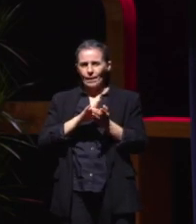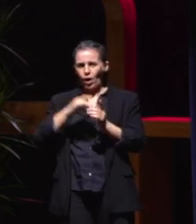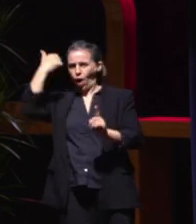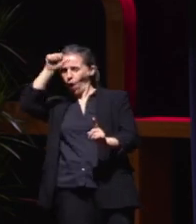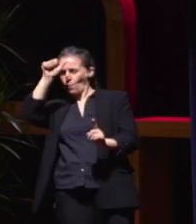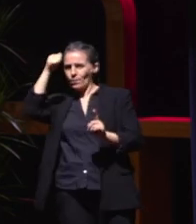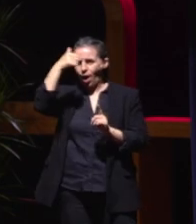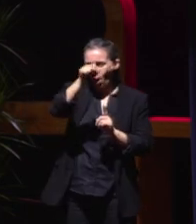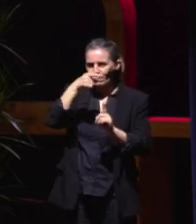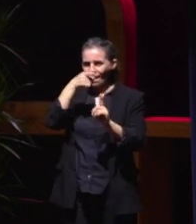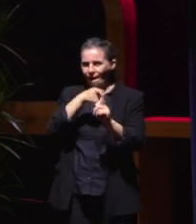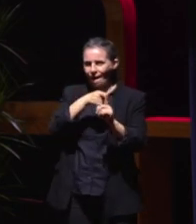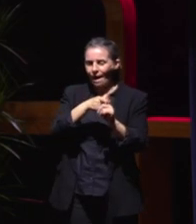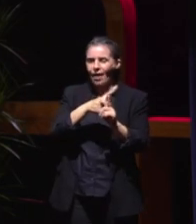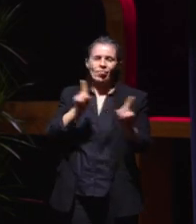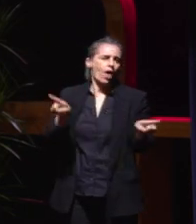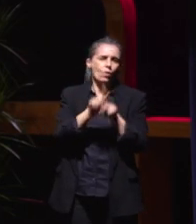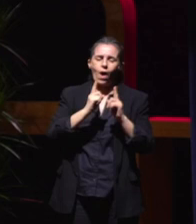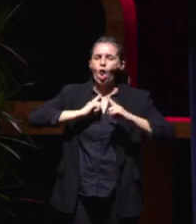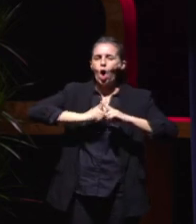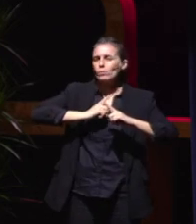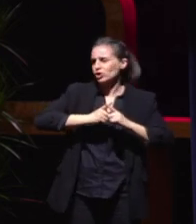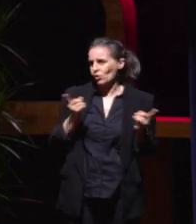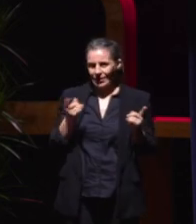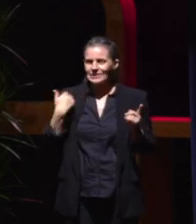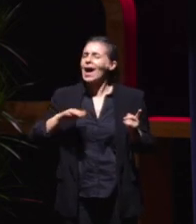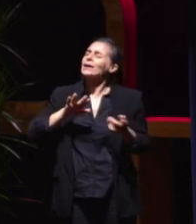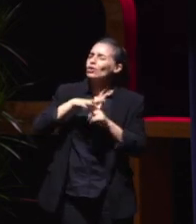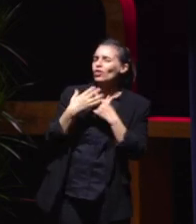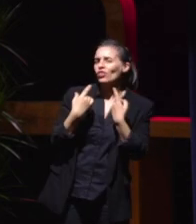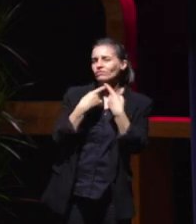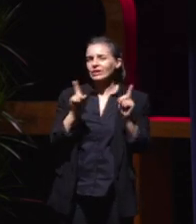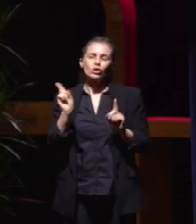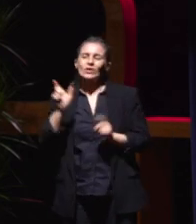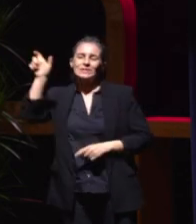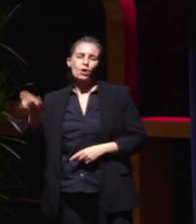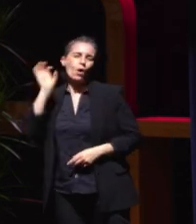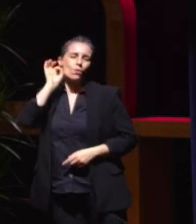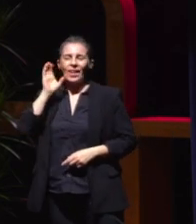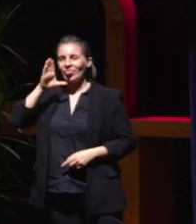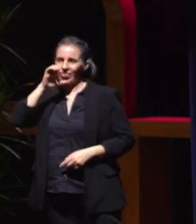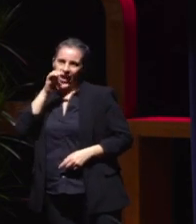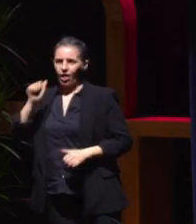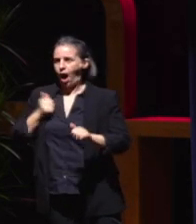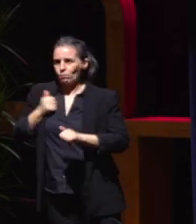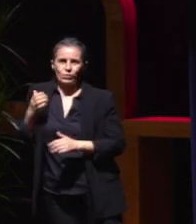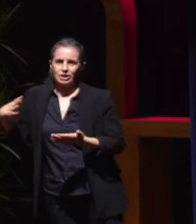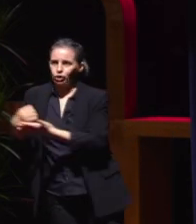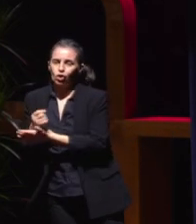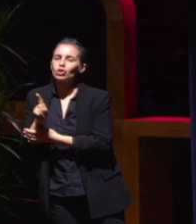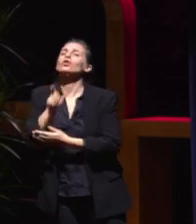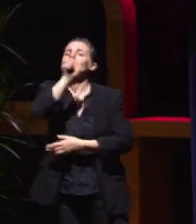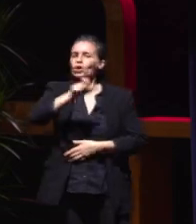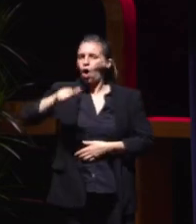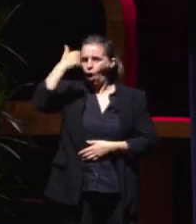ya nos ponemos es otra cosa porque no es la no es la señora cerdita son señores que a lo mejor tienen